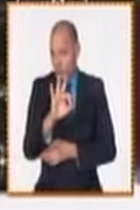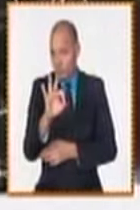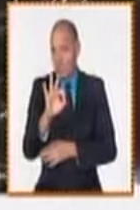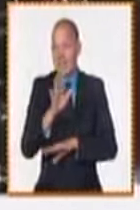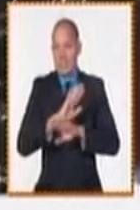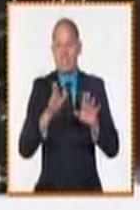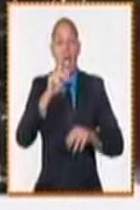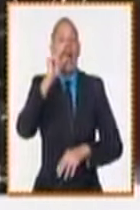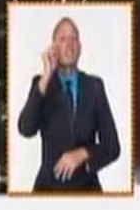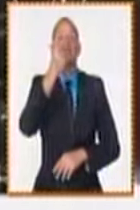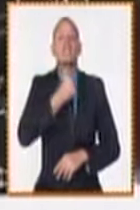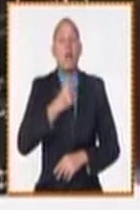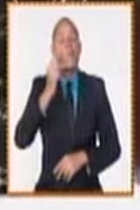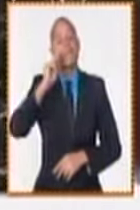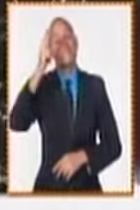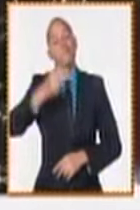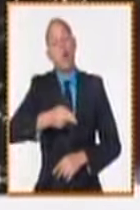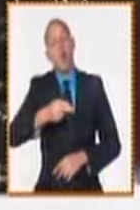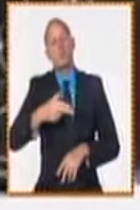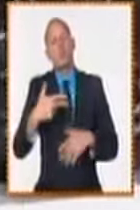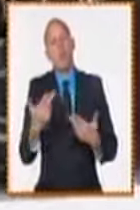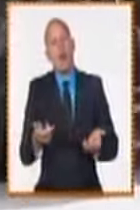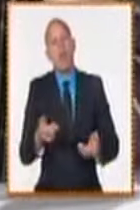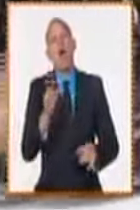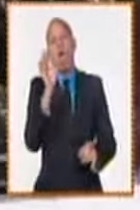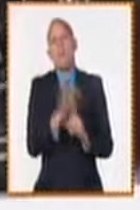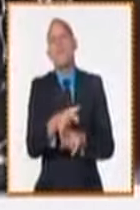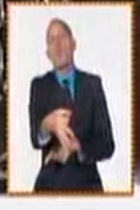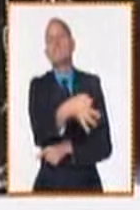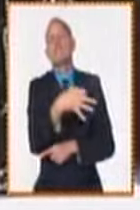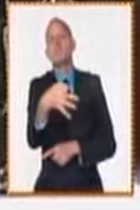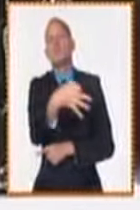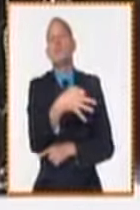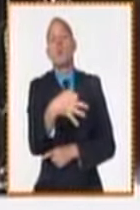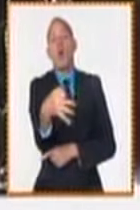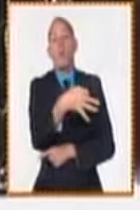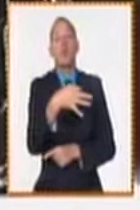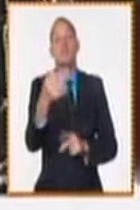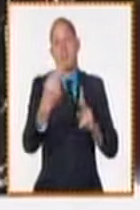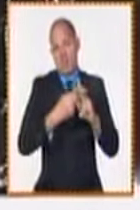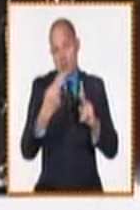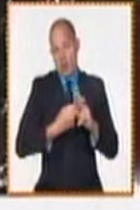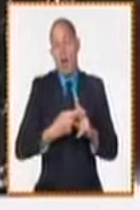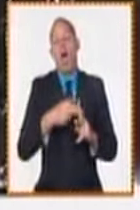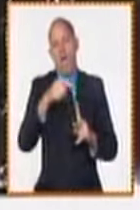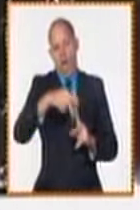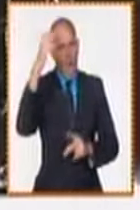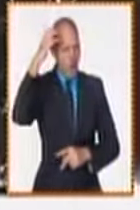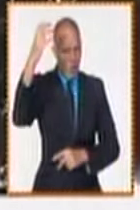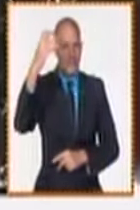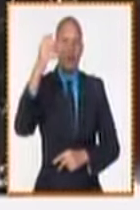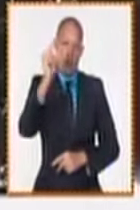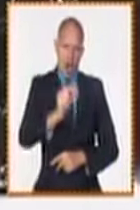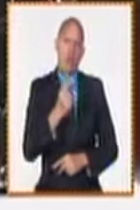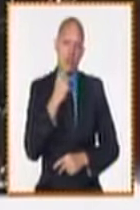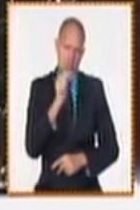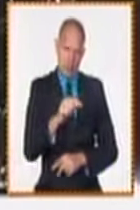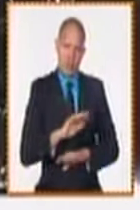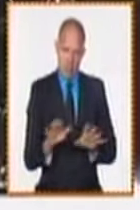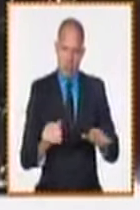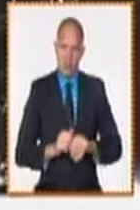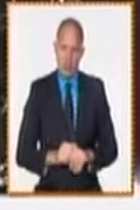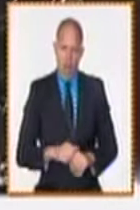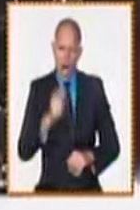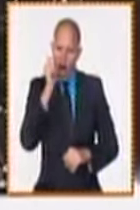designa por cuestación popular el alcalde municipal